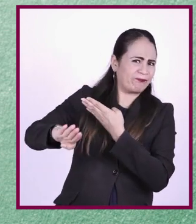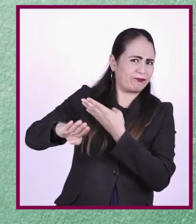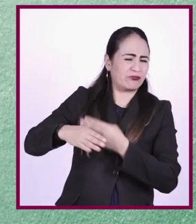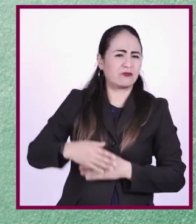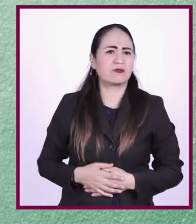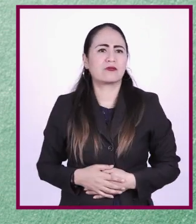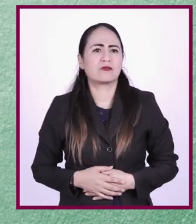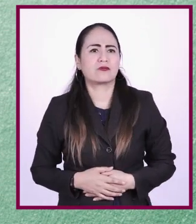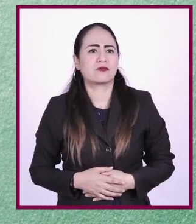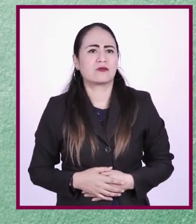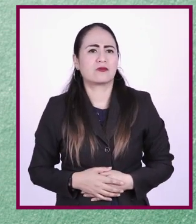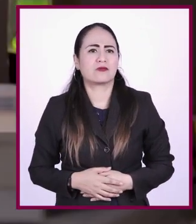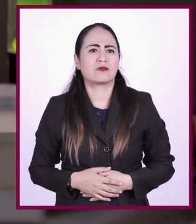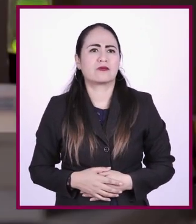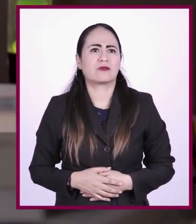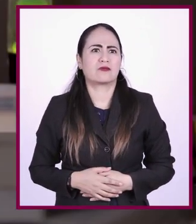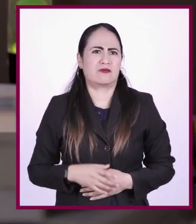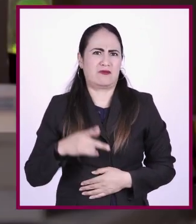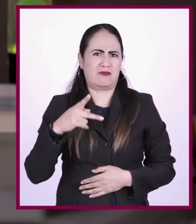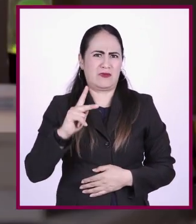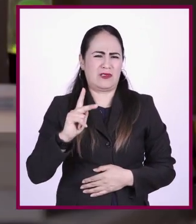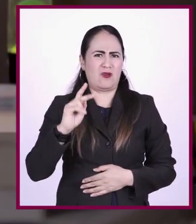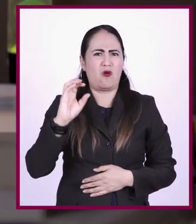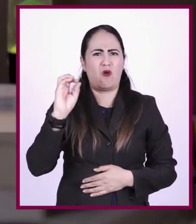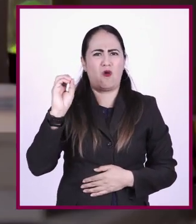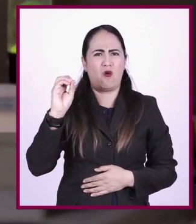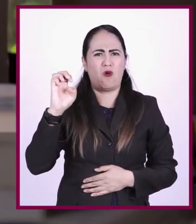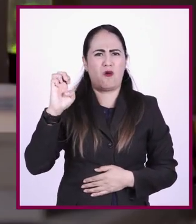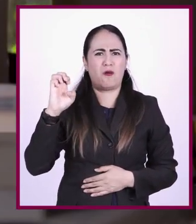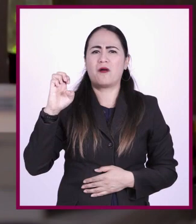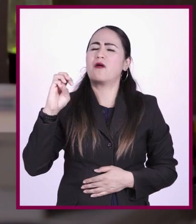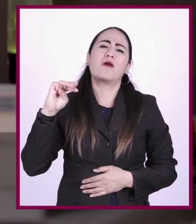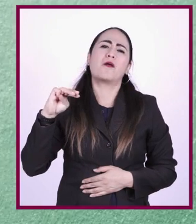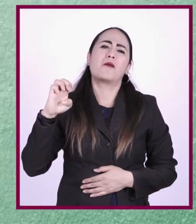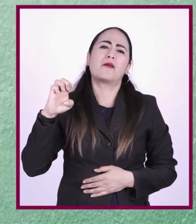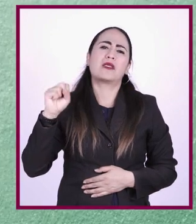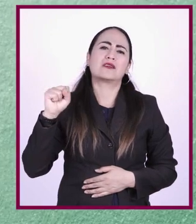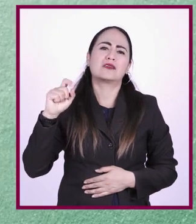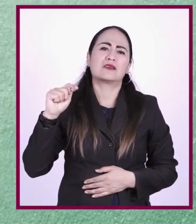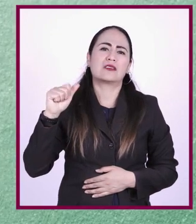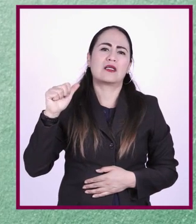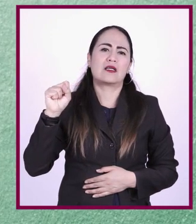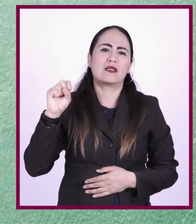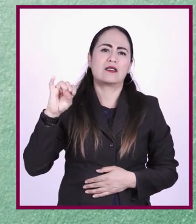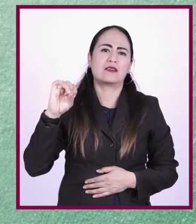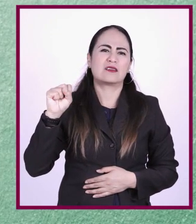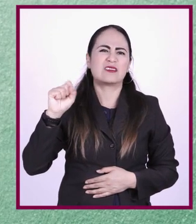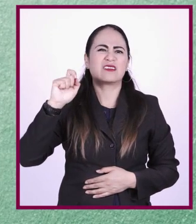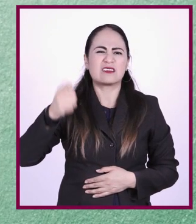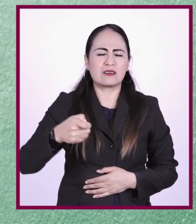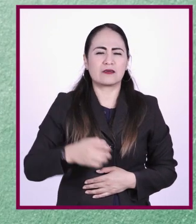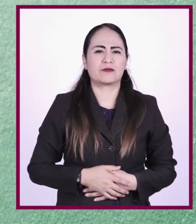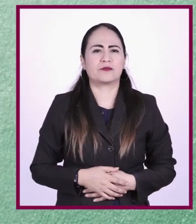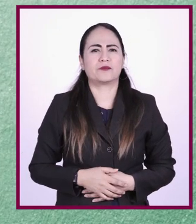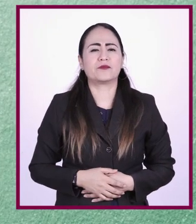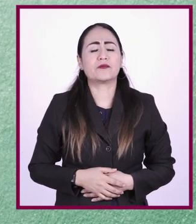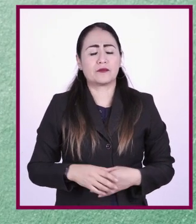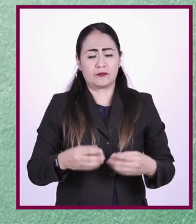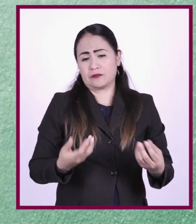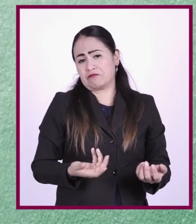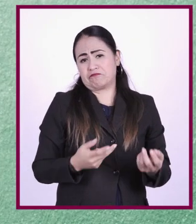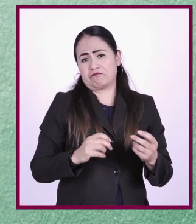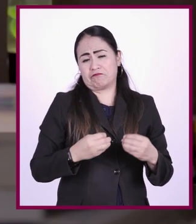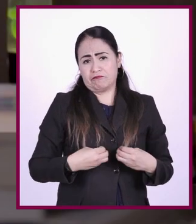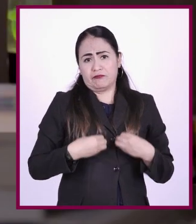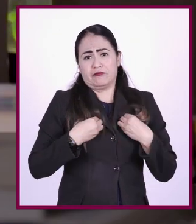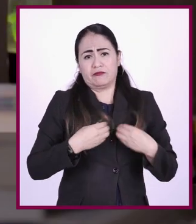emociones displacenteras. ¿Pero qué es eso de la homeostasis? Es un término de la biología que habla de la capacidad que tiene un